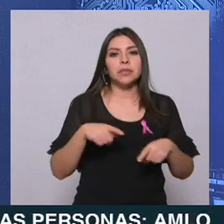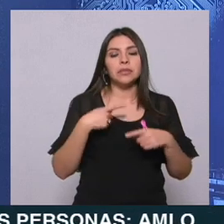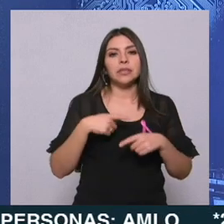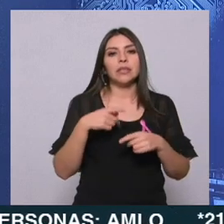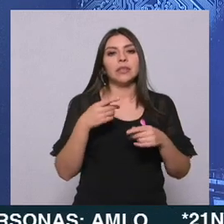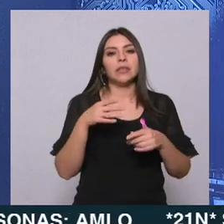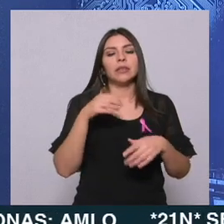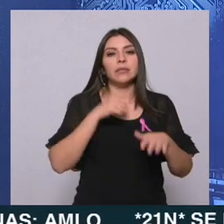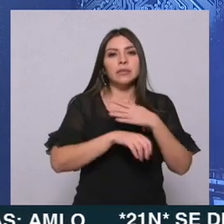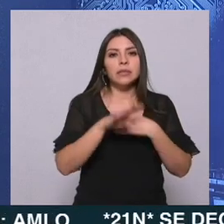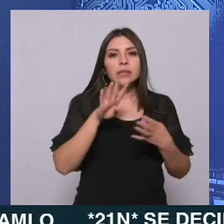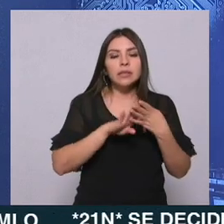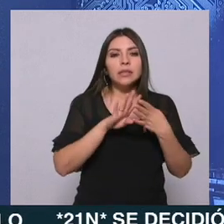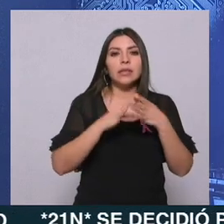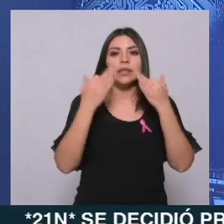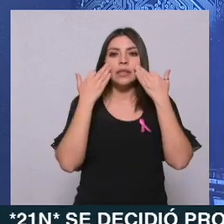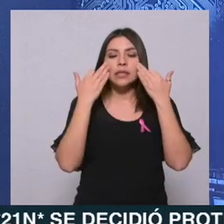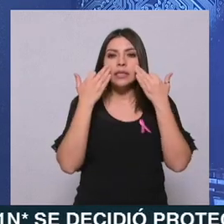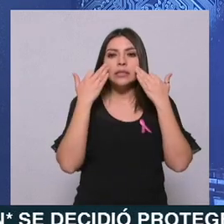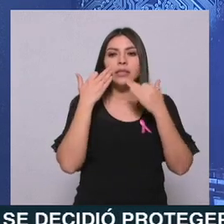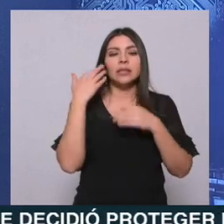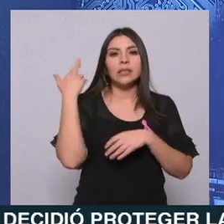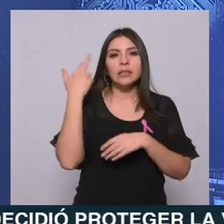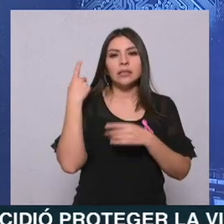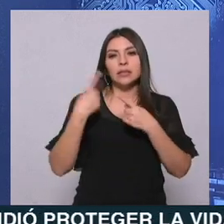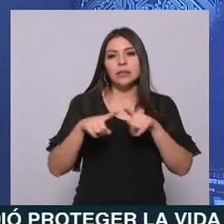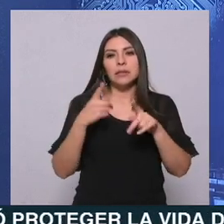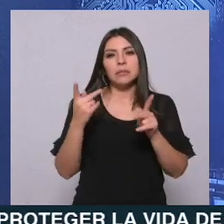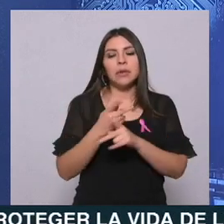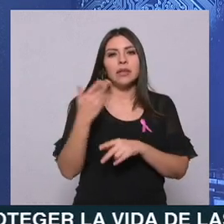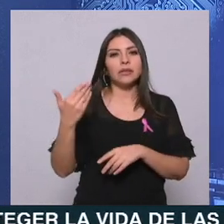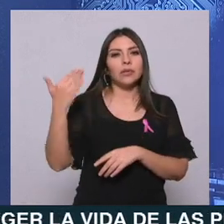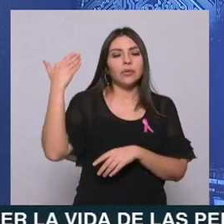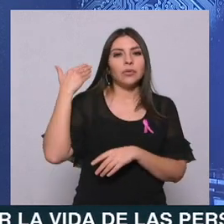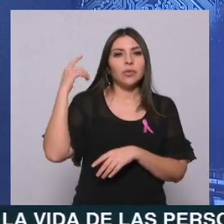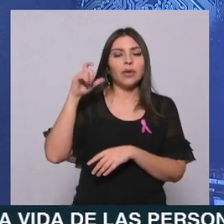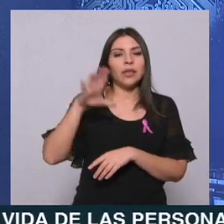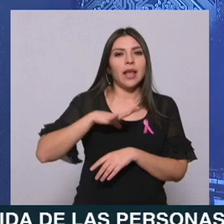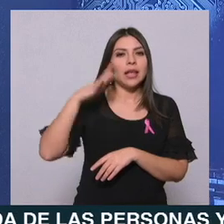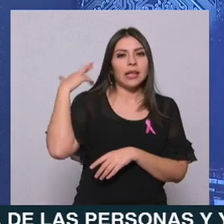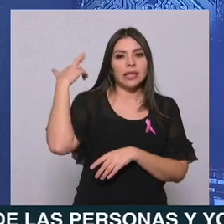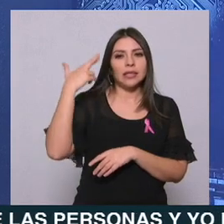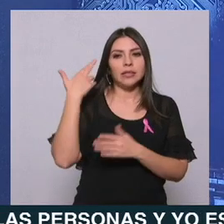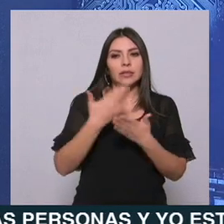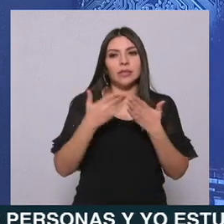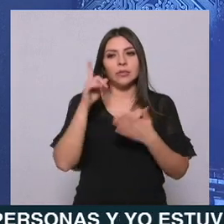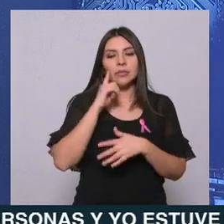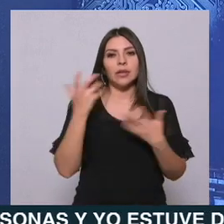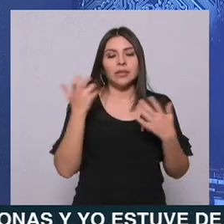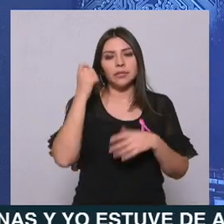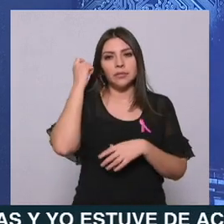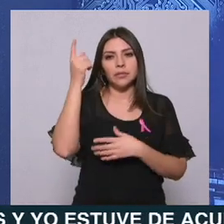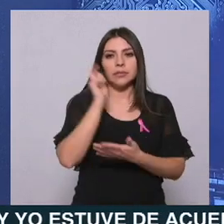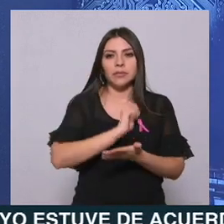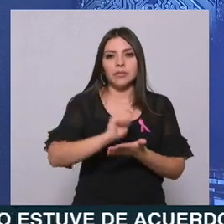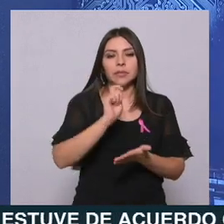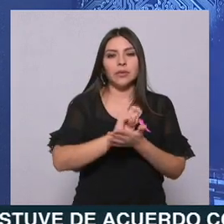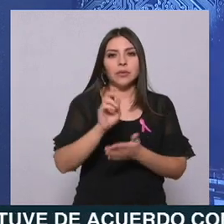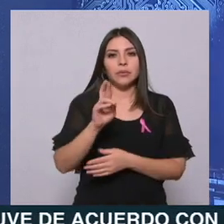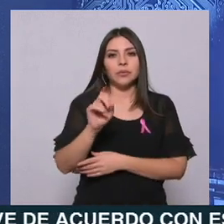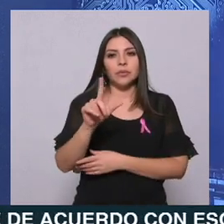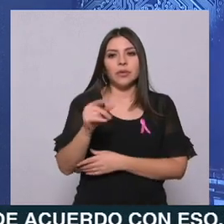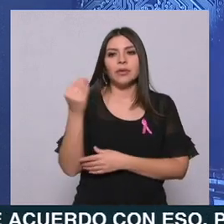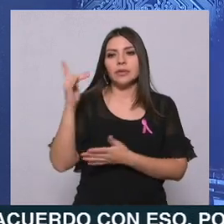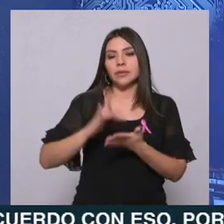detalle lo que ocurrió en el pasado virreinal. Para conversar sobre esta obra, qué mejor que su autora, Úrsula Camba Ludlow. Muchas gracias